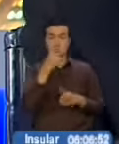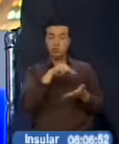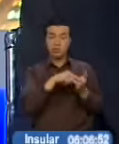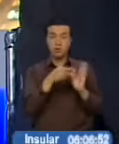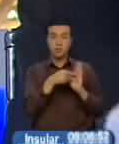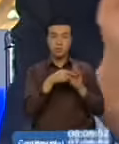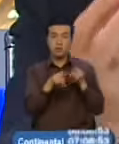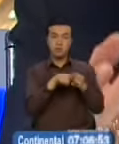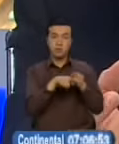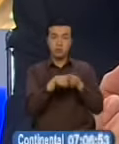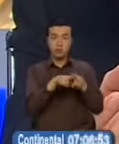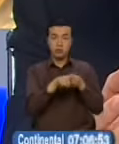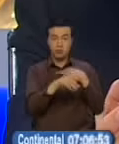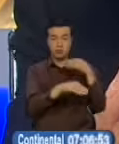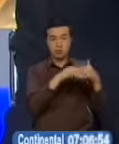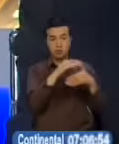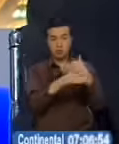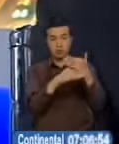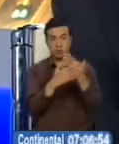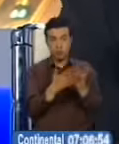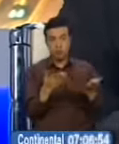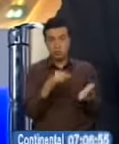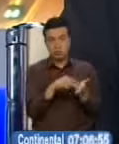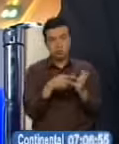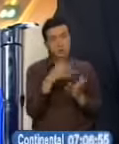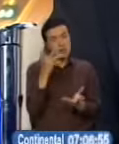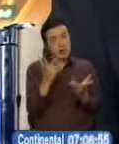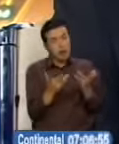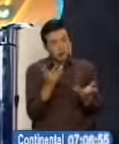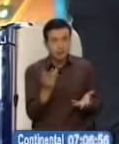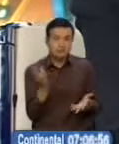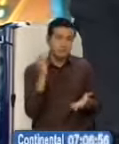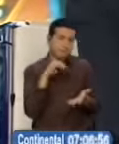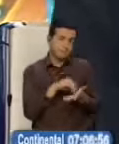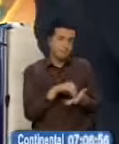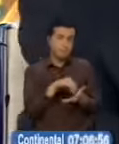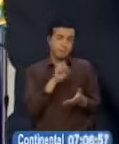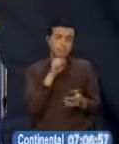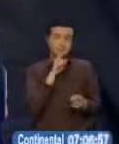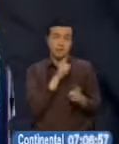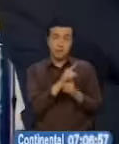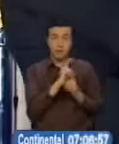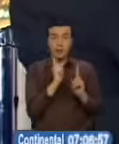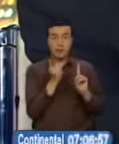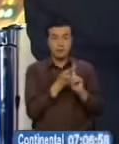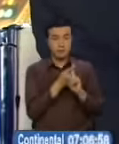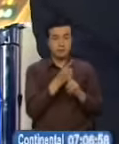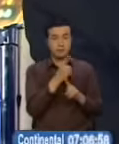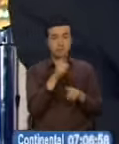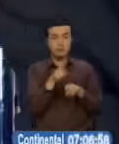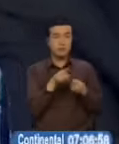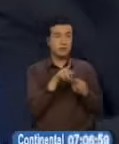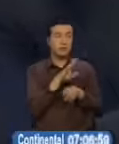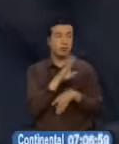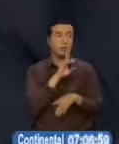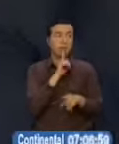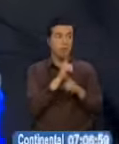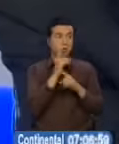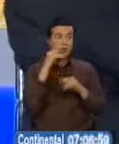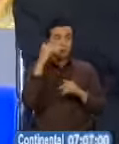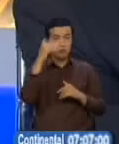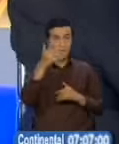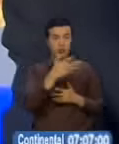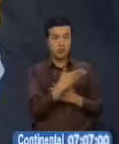de la competitividad sistémica. Por tanto, se podría también interpretar que, primero, comparte la competitividad sistémica a